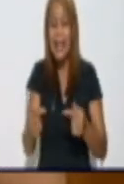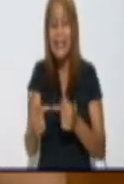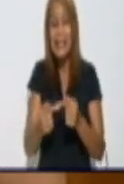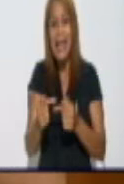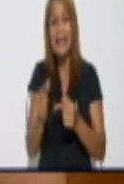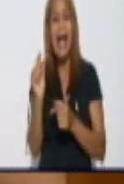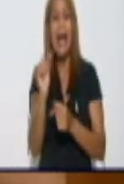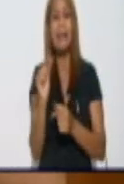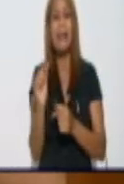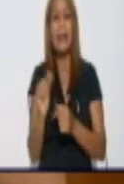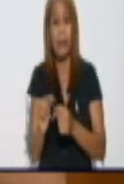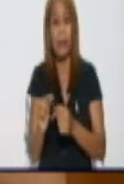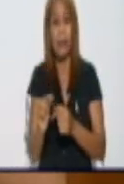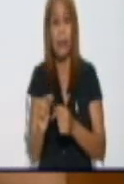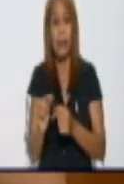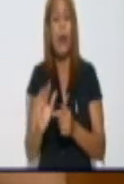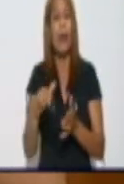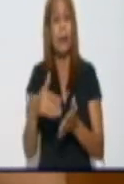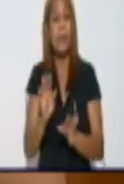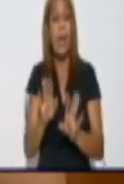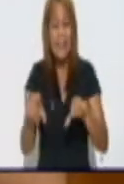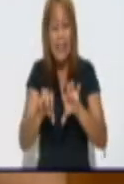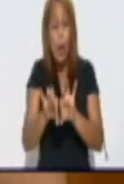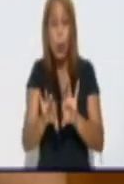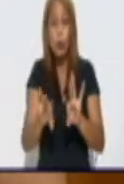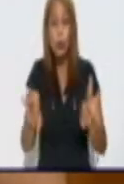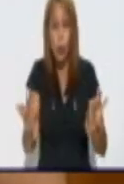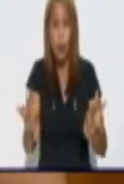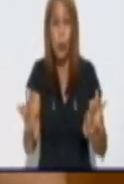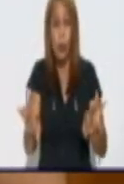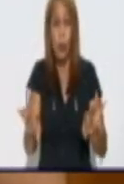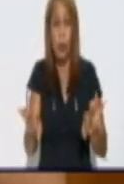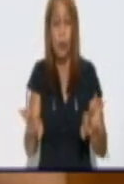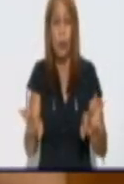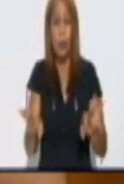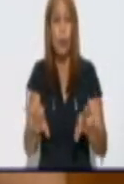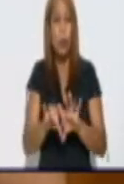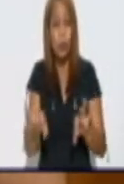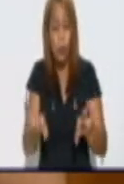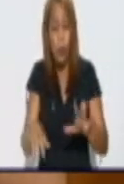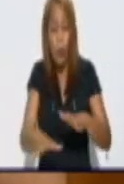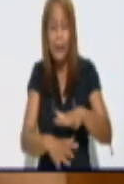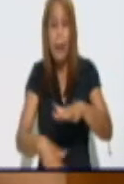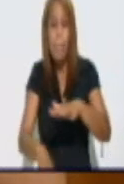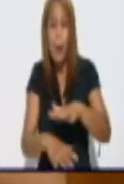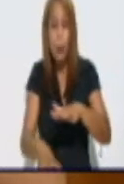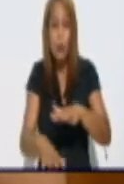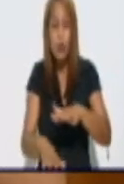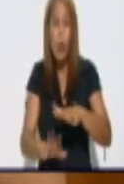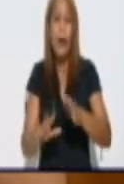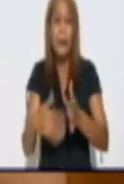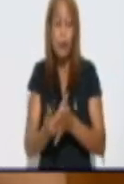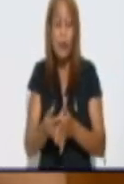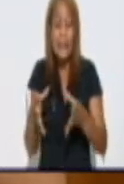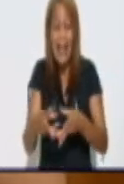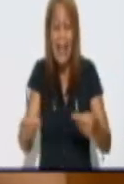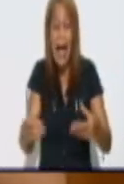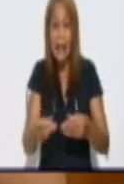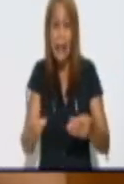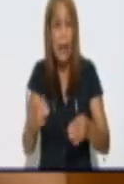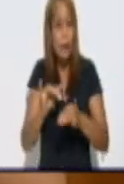Y entonces provoca esto, cuando los filtros del pozo fallan, la arena penetra,